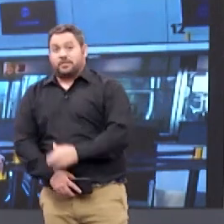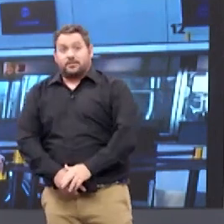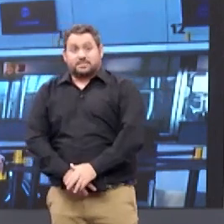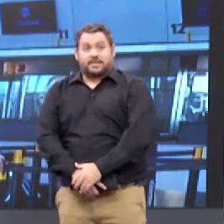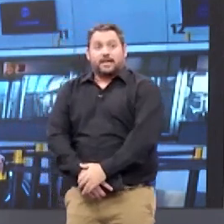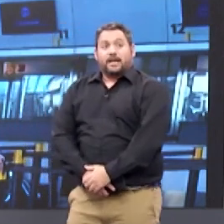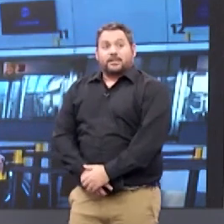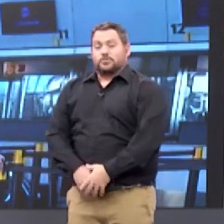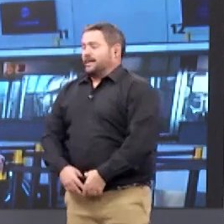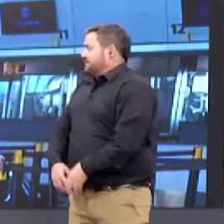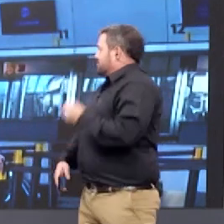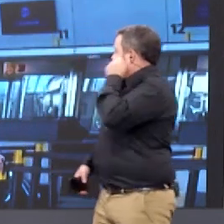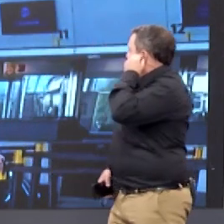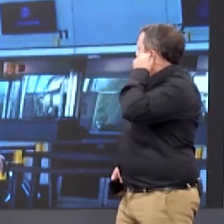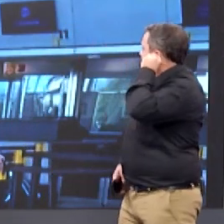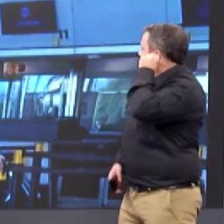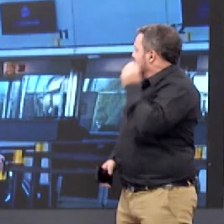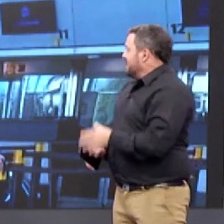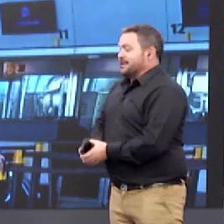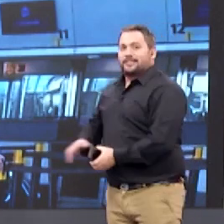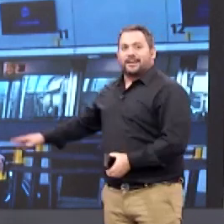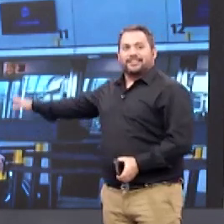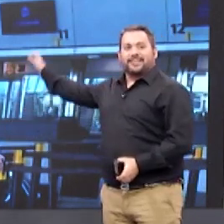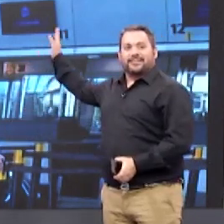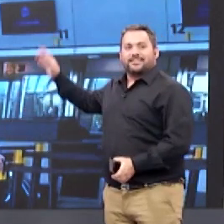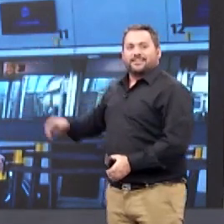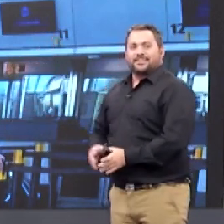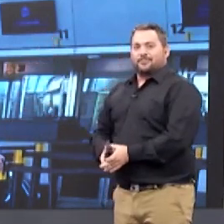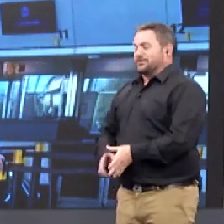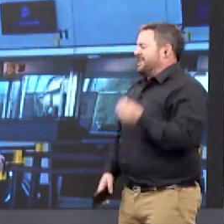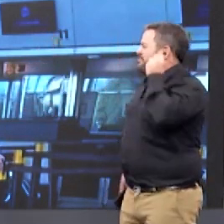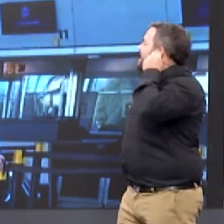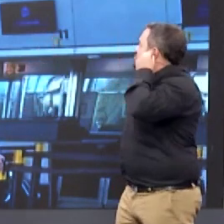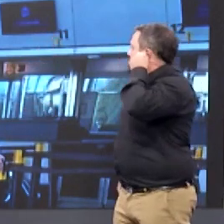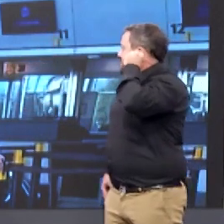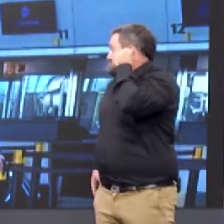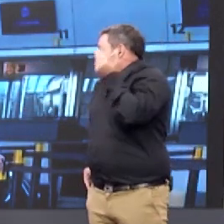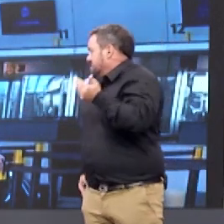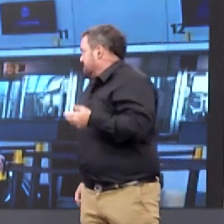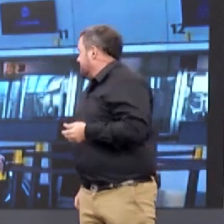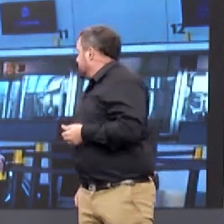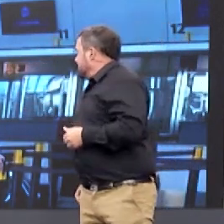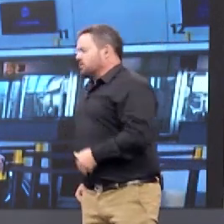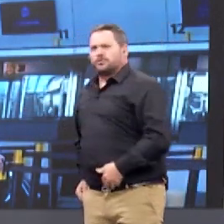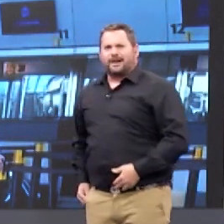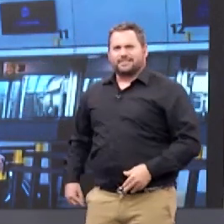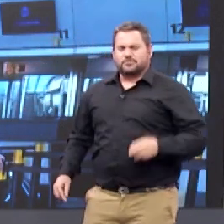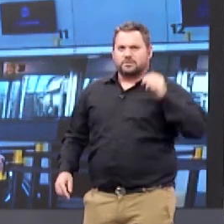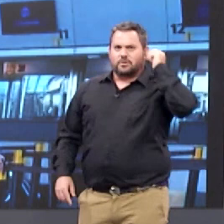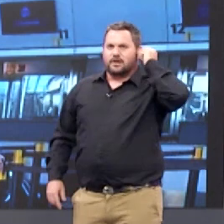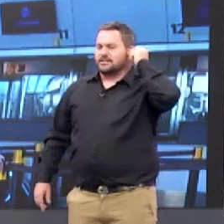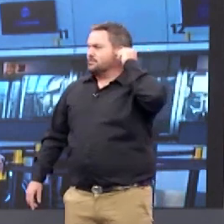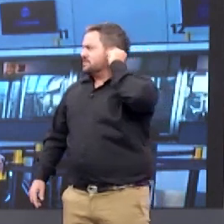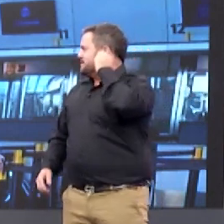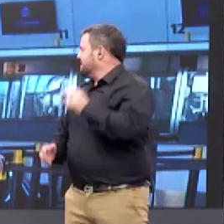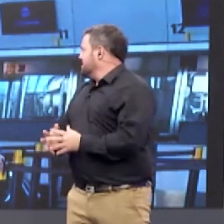esto que me estás pidiendo. Así que es una. Esta es la foto de aquel día. Claro, porque después ellos lo contaron, yo no tenía ni idea. Lo contó Farré, si no